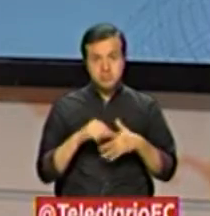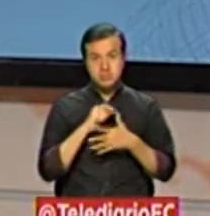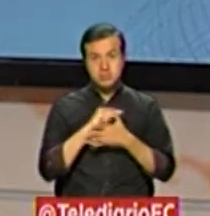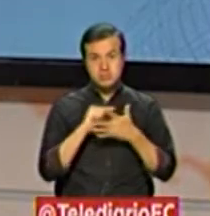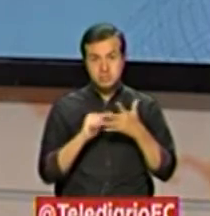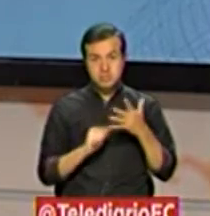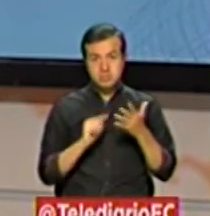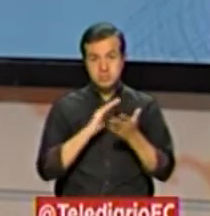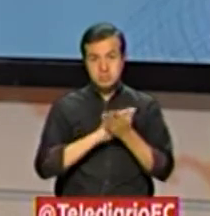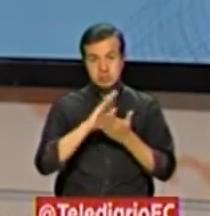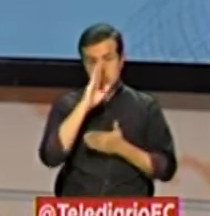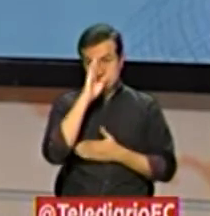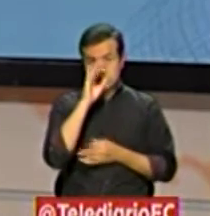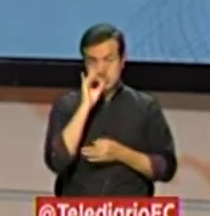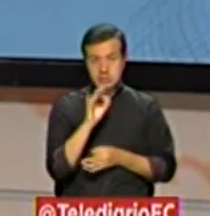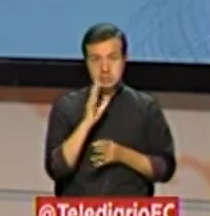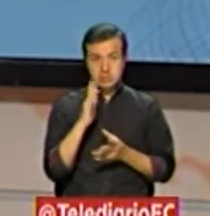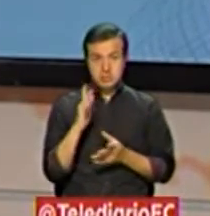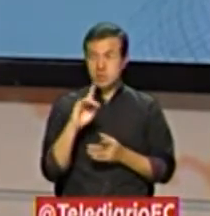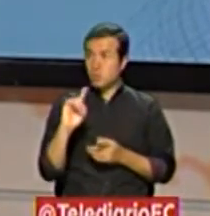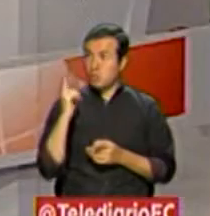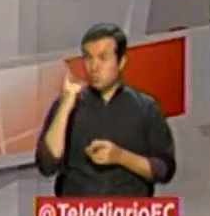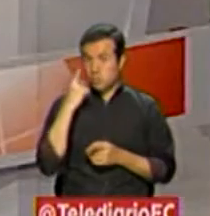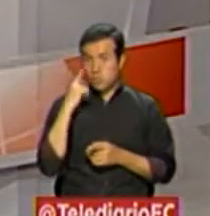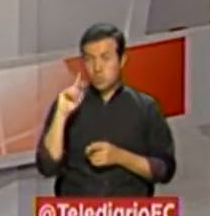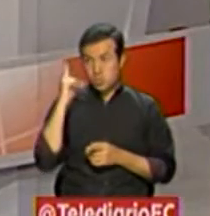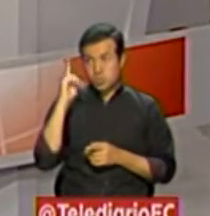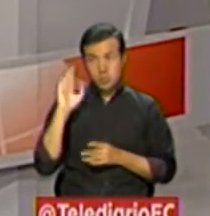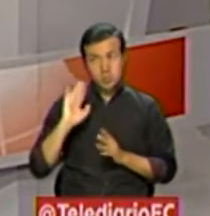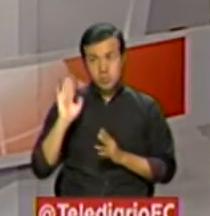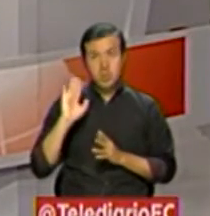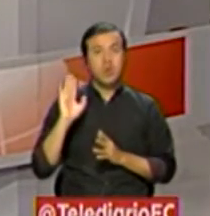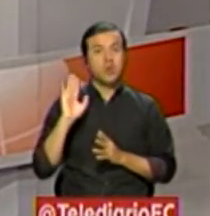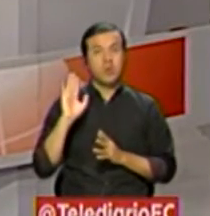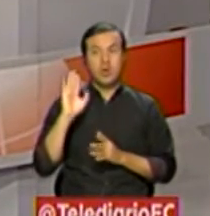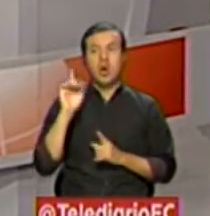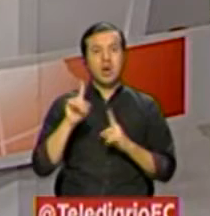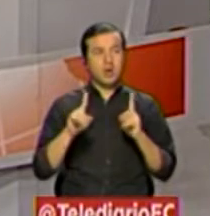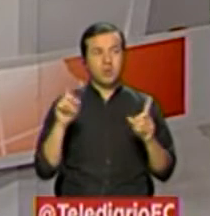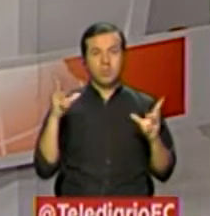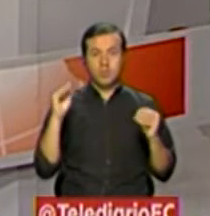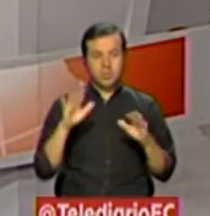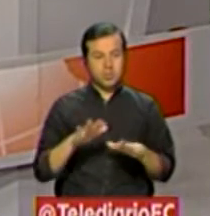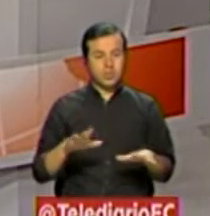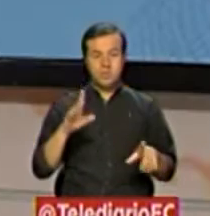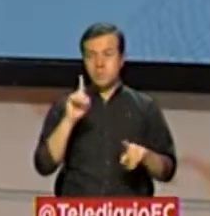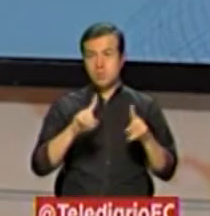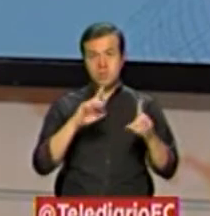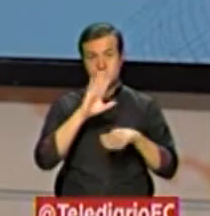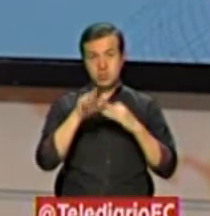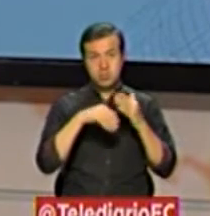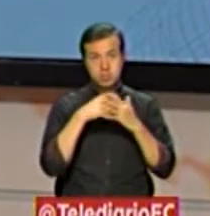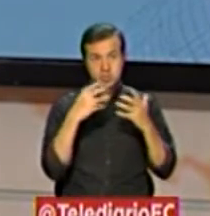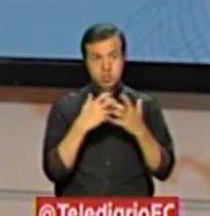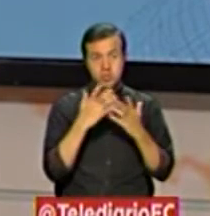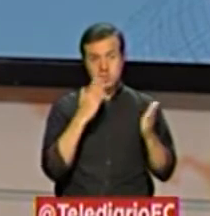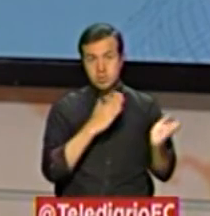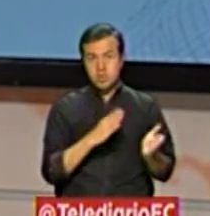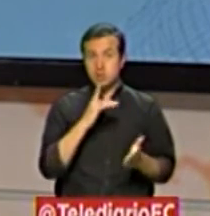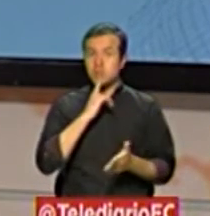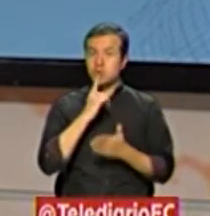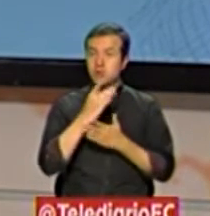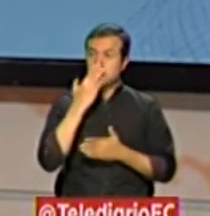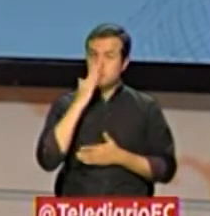poco transparente para los ciudadanos. Pero no son los únicos, permítame decir. Claro, son propios y extraños. Aquí hay que señalar eso. Nosotros tenemos que ser